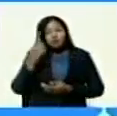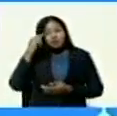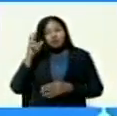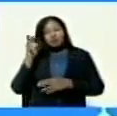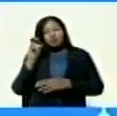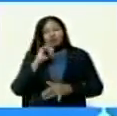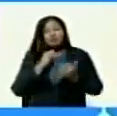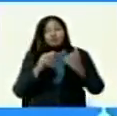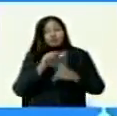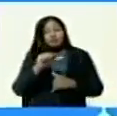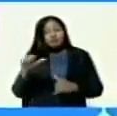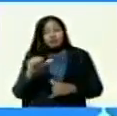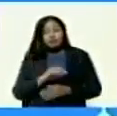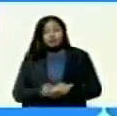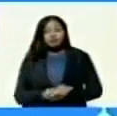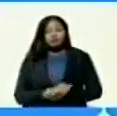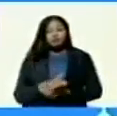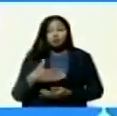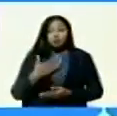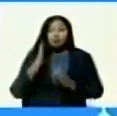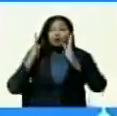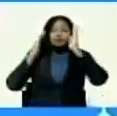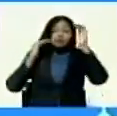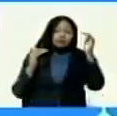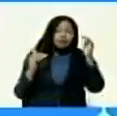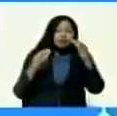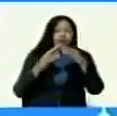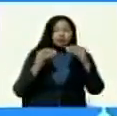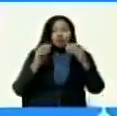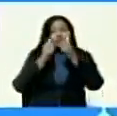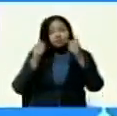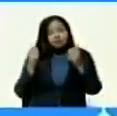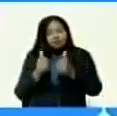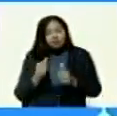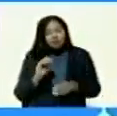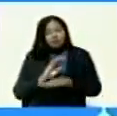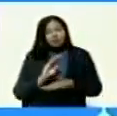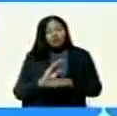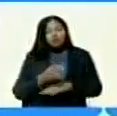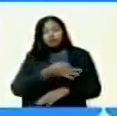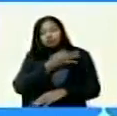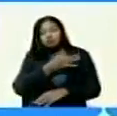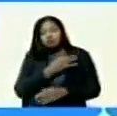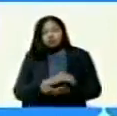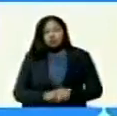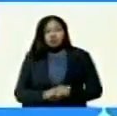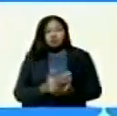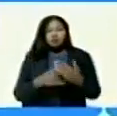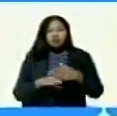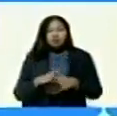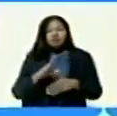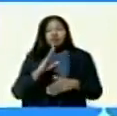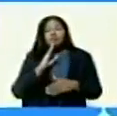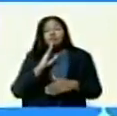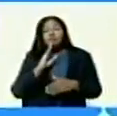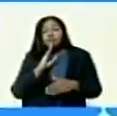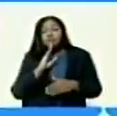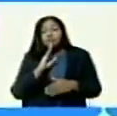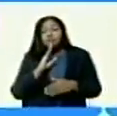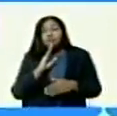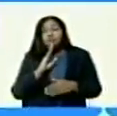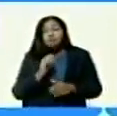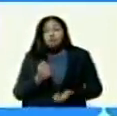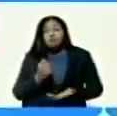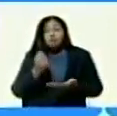del fin de semana. Pudimos atender todo el sistema de protección social también a través de los bonos de la plataforma